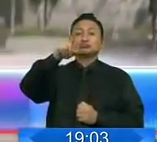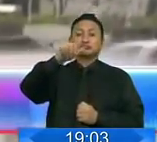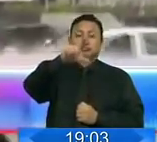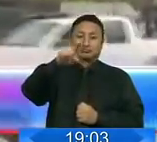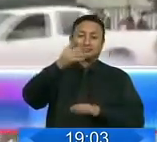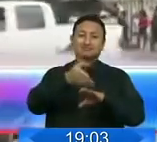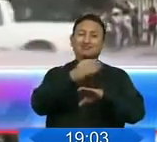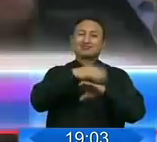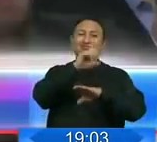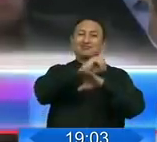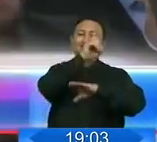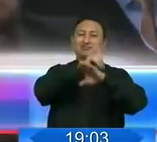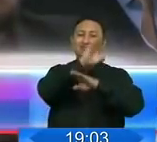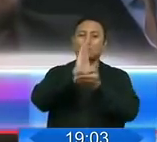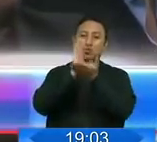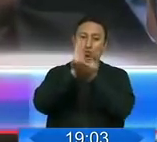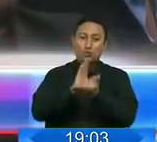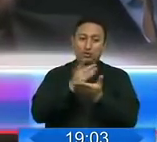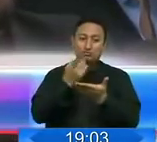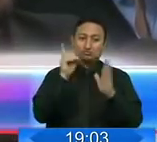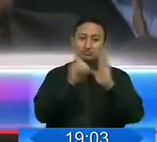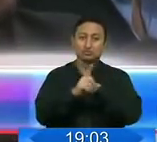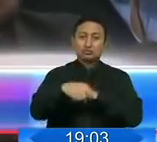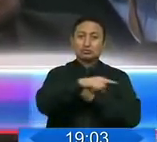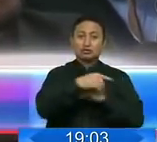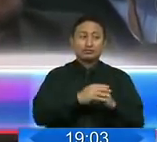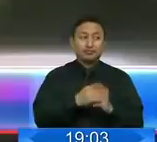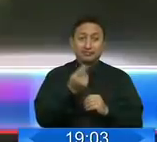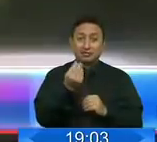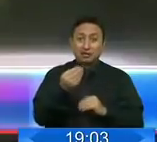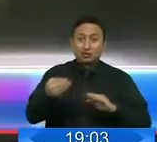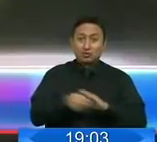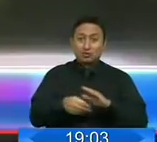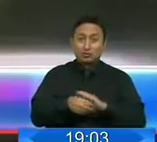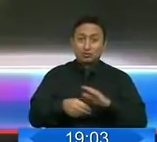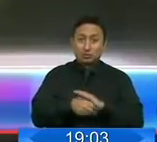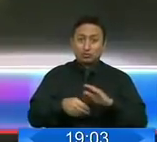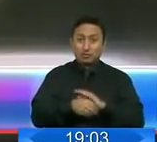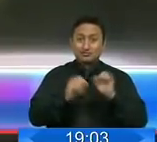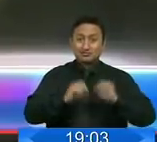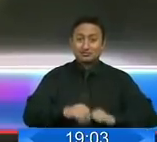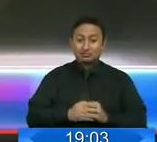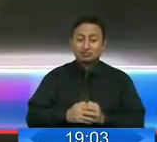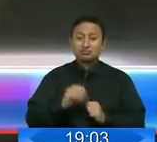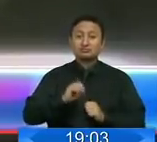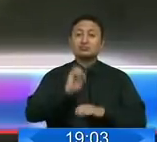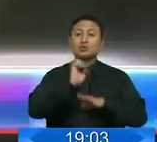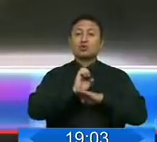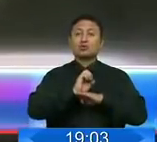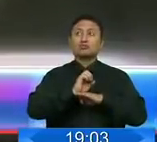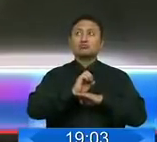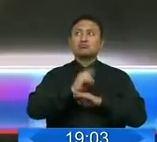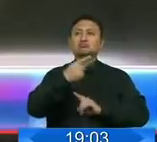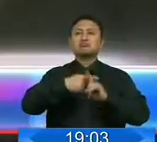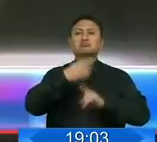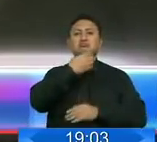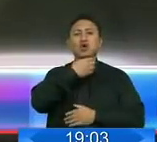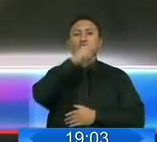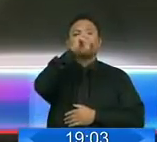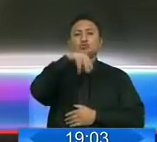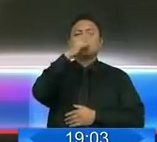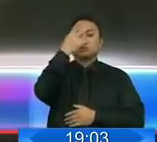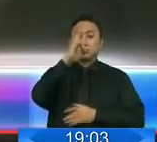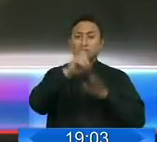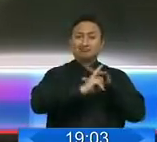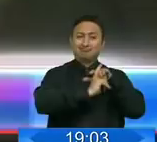gobierno de Rafael Correa, fue acusado del delito de enriquecimiento ilícito y peculado. Huyó del Ecuador en agosto del 2017. Según las